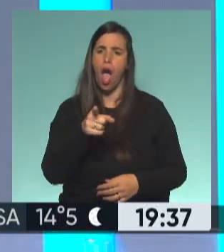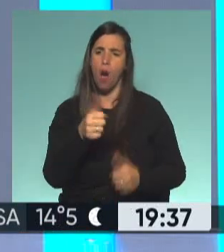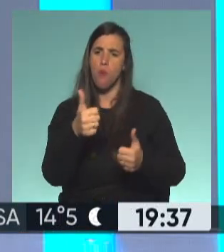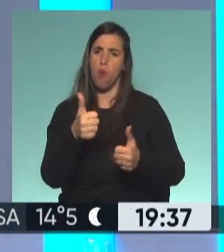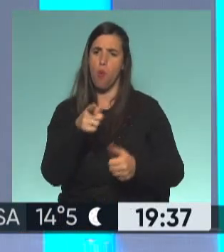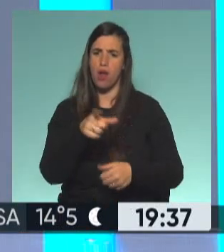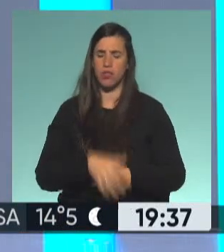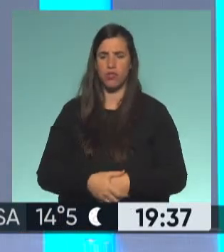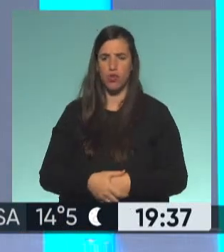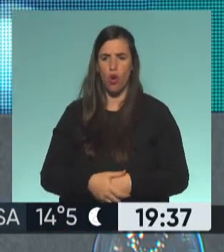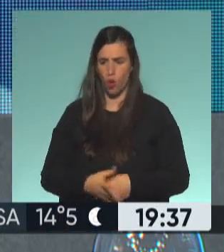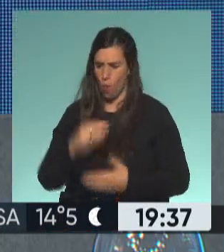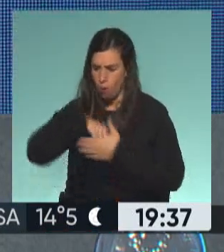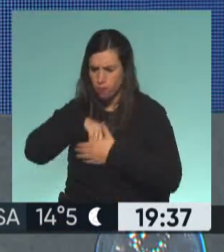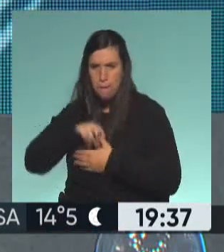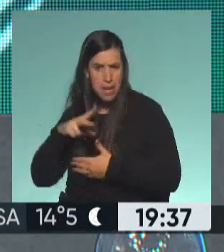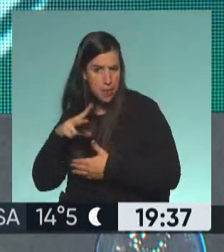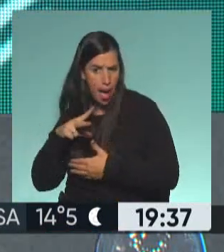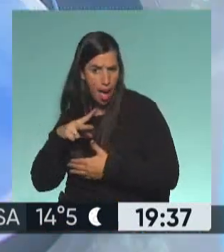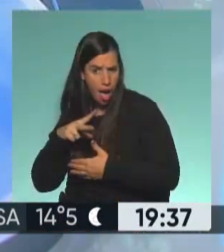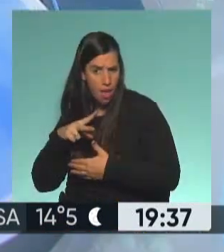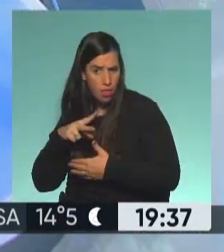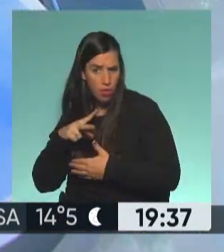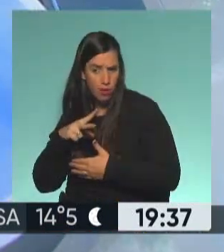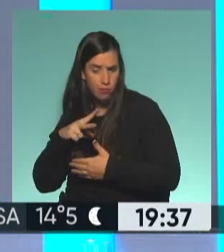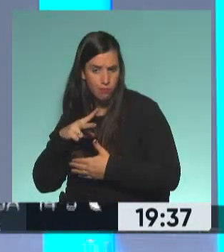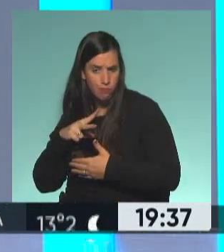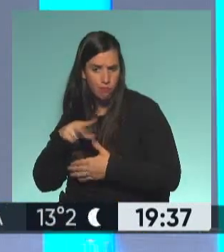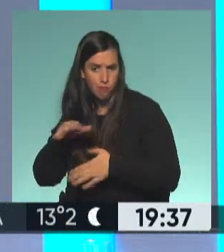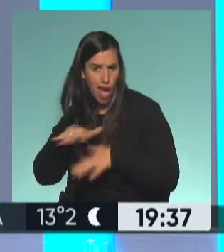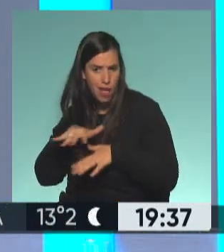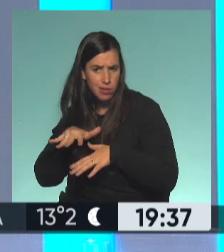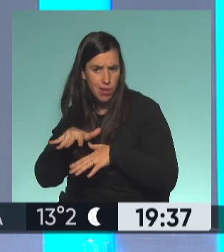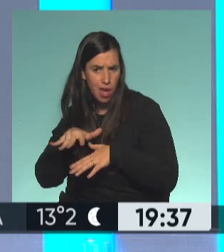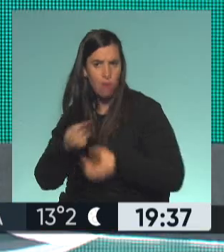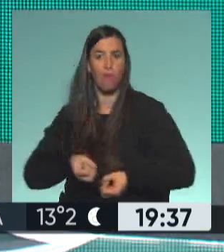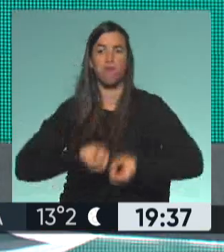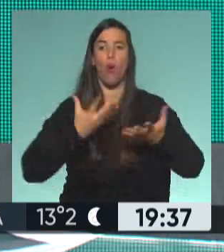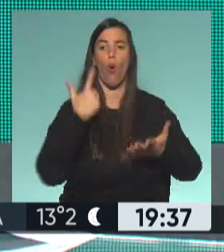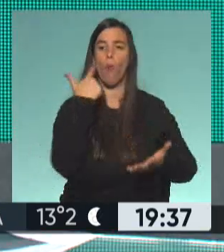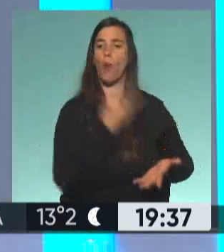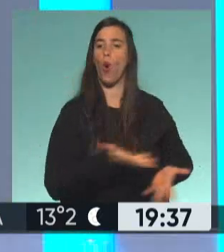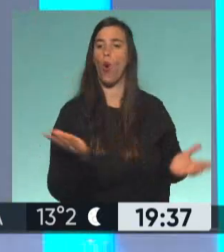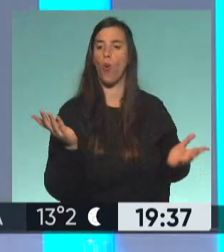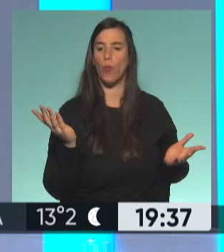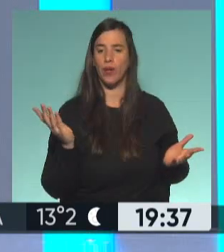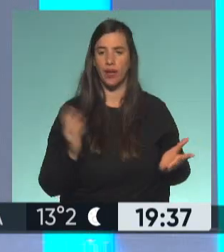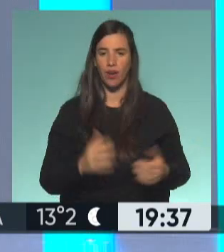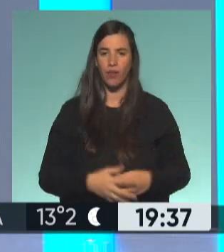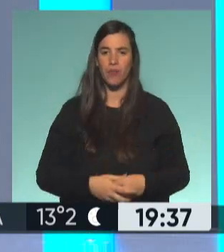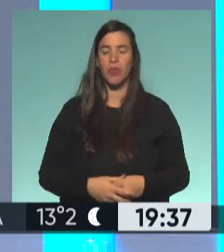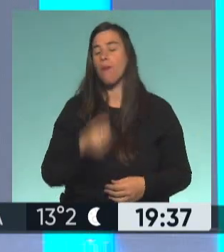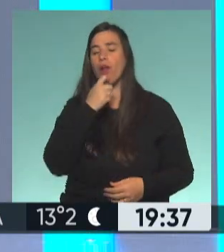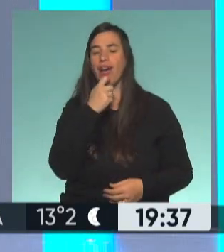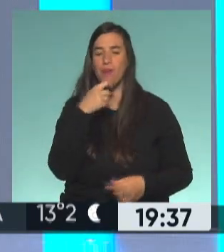ratifica posturas propias. Desde Digo, lo porque- privado yo juego. Pero actuás públicamente. Ah, Lo juego que no públicamente. harías acá, hay una serie de Claro. cosas que